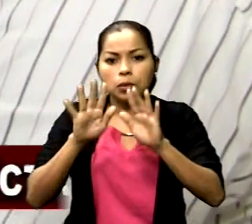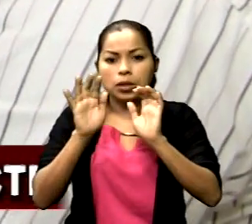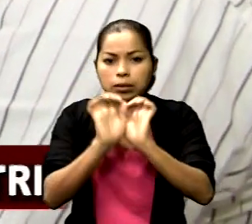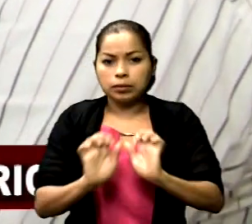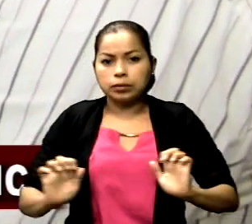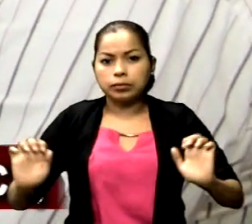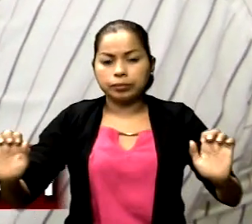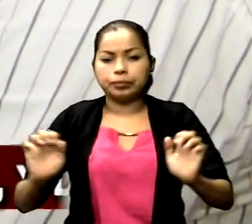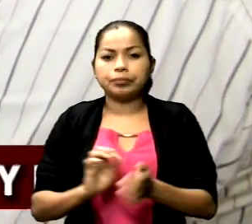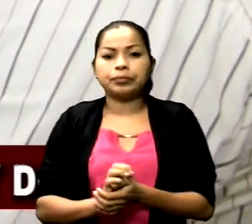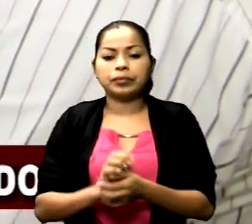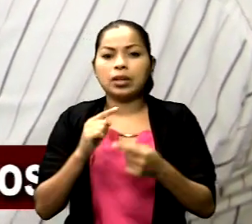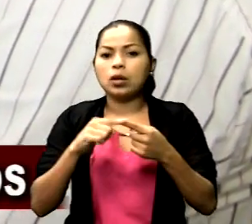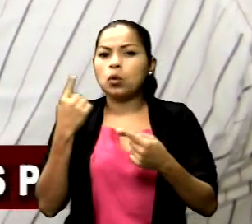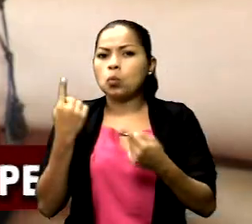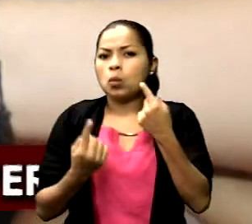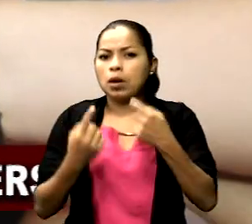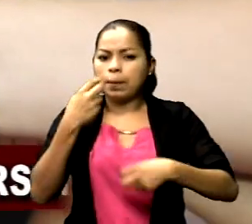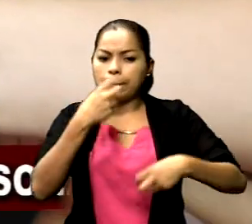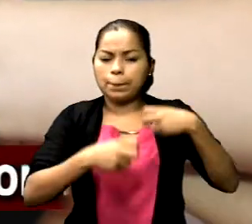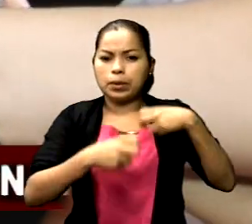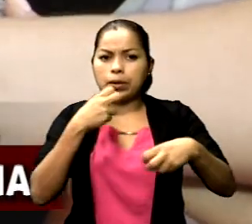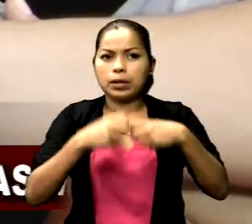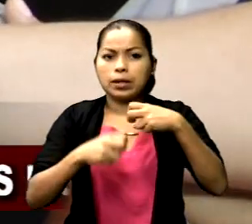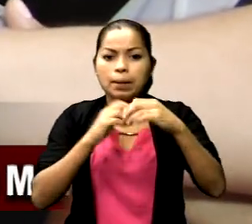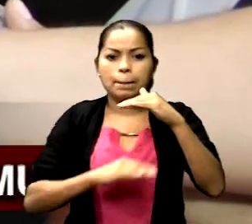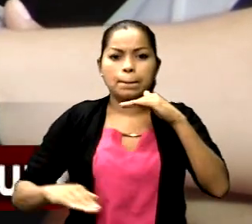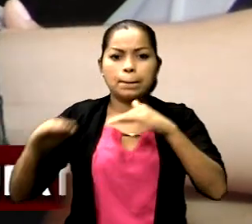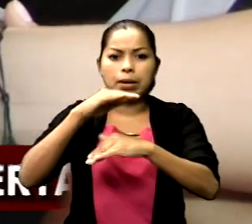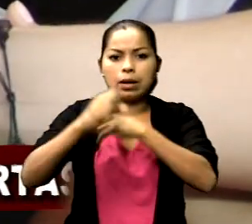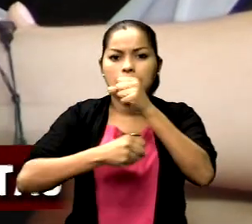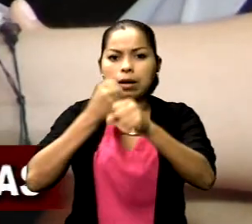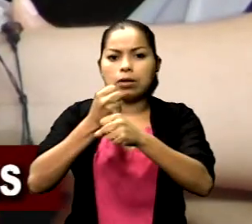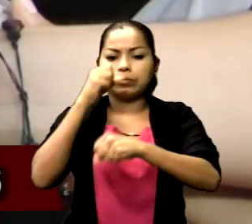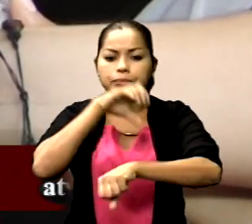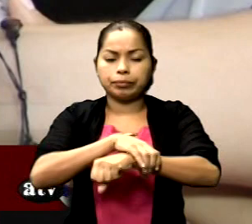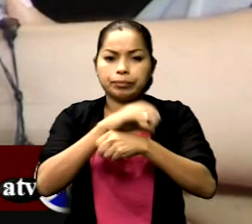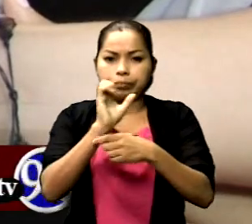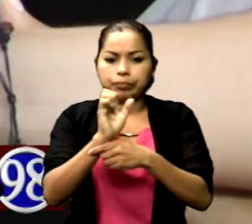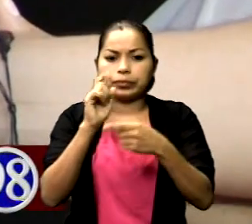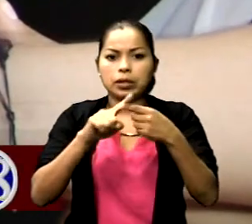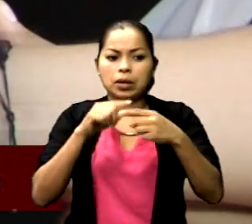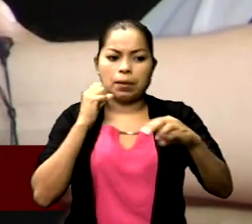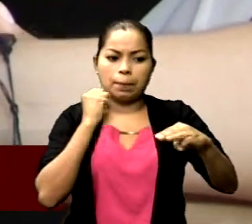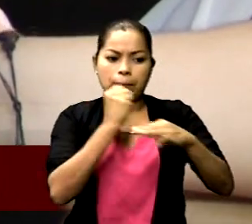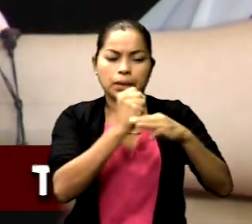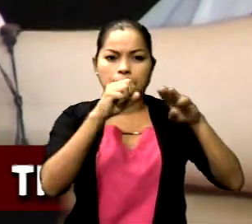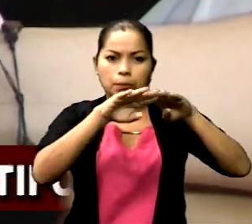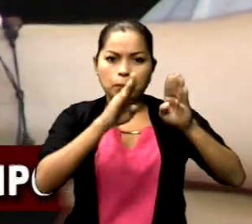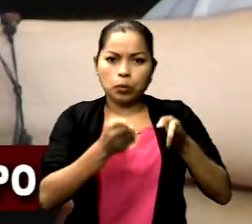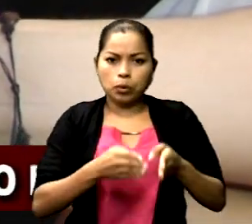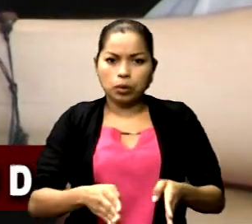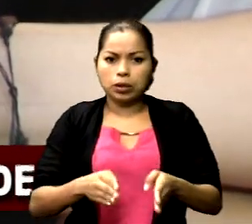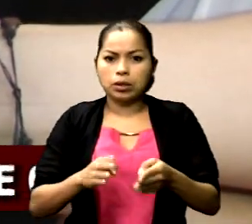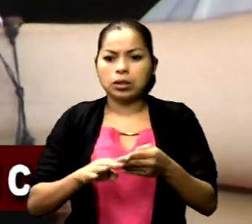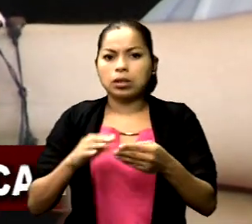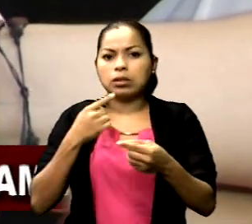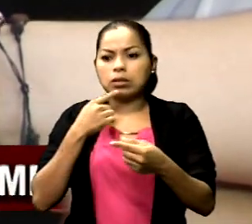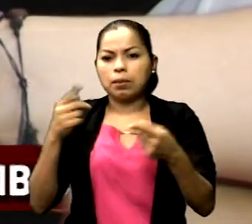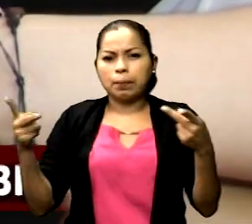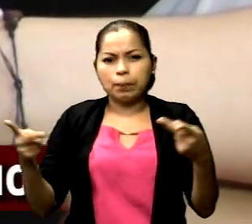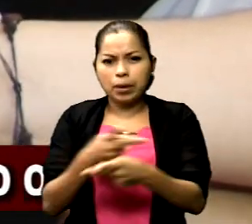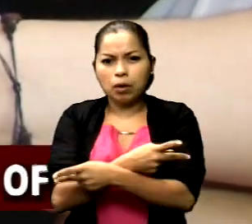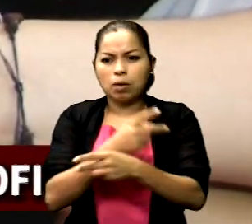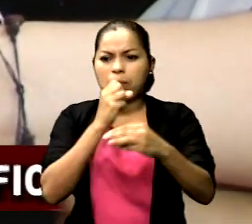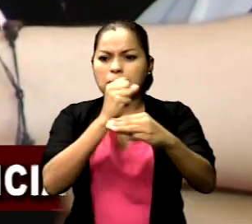de los niños. Los delitos en los que se incrementaron la pena son el femicidio, los homicidios